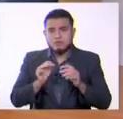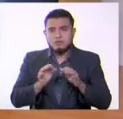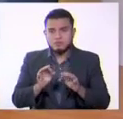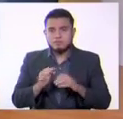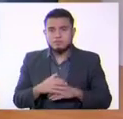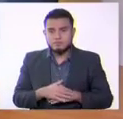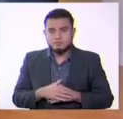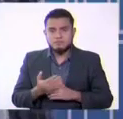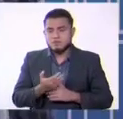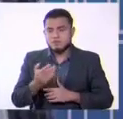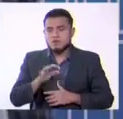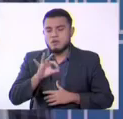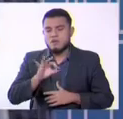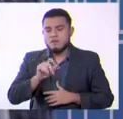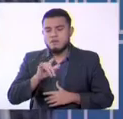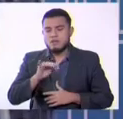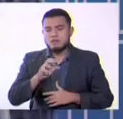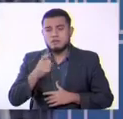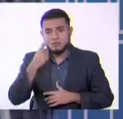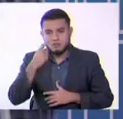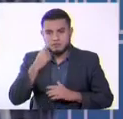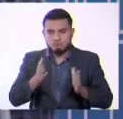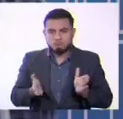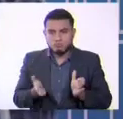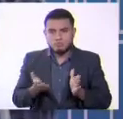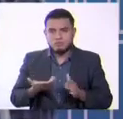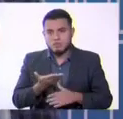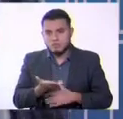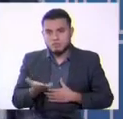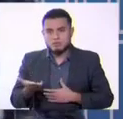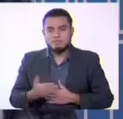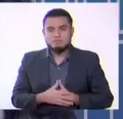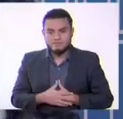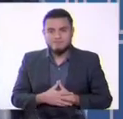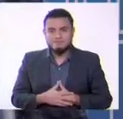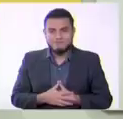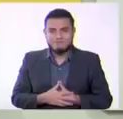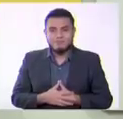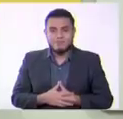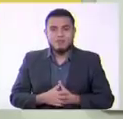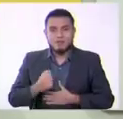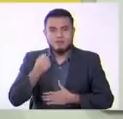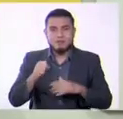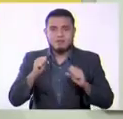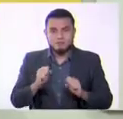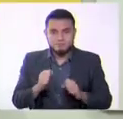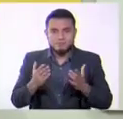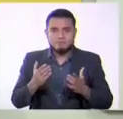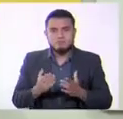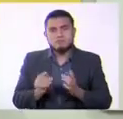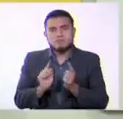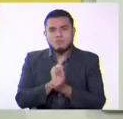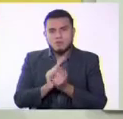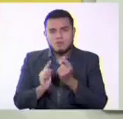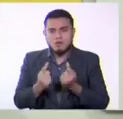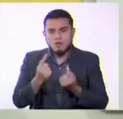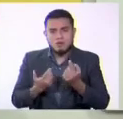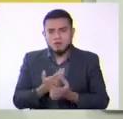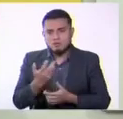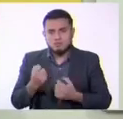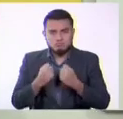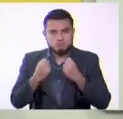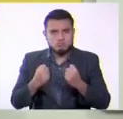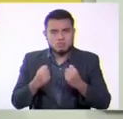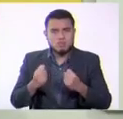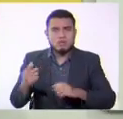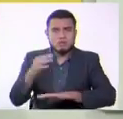aquellas falencias donde debo reforzar algunas cosas. Es importante conocerlas. Sí, es importante conocer cuáles son todas las fortalezas y capacidades que